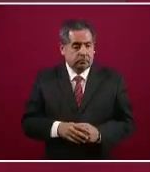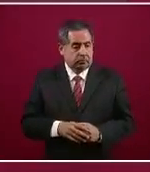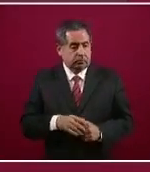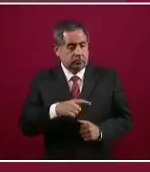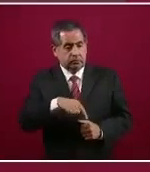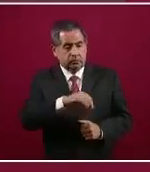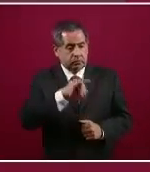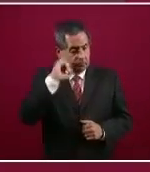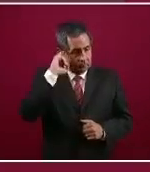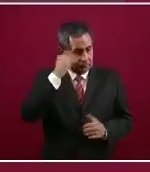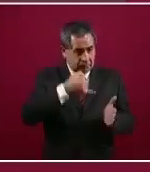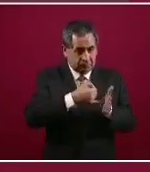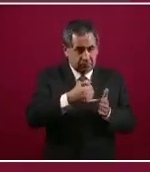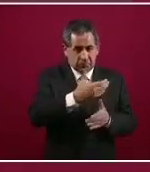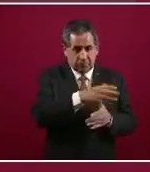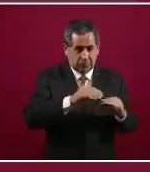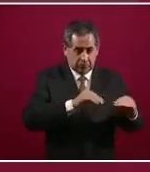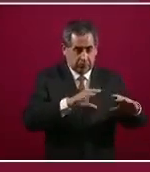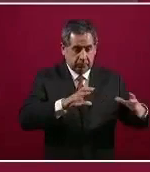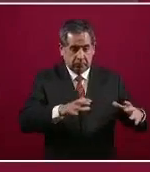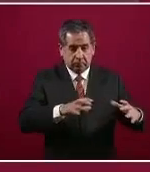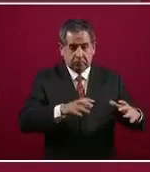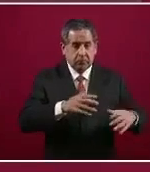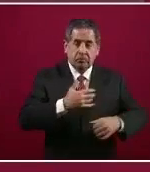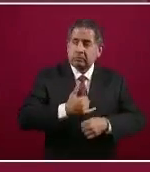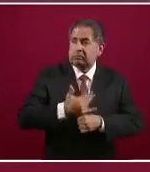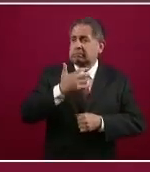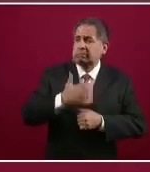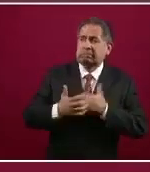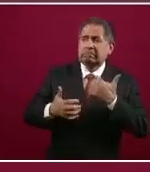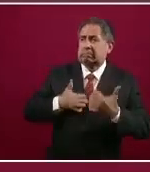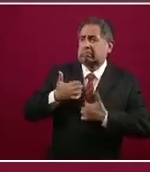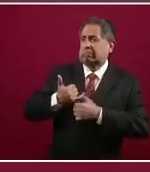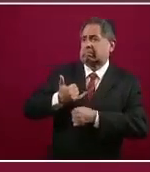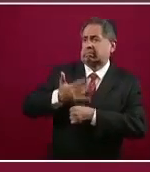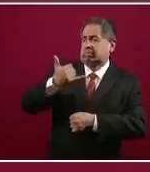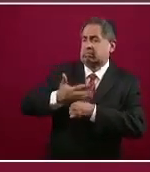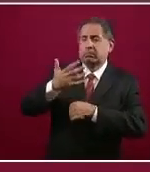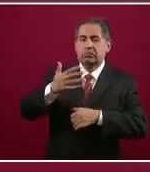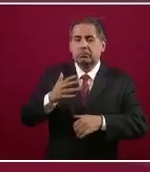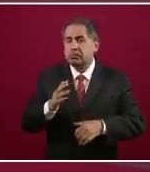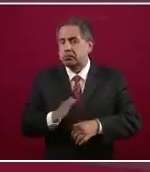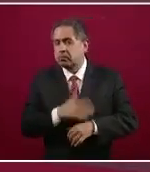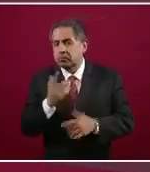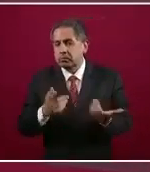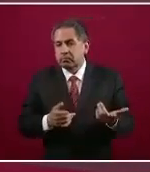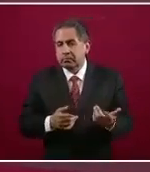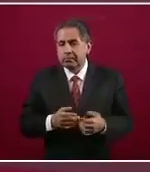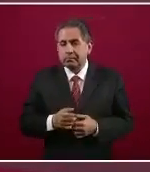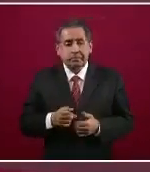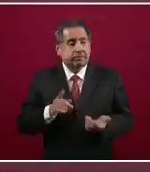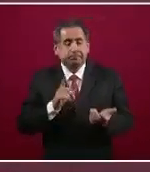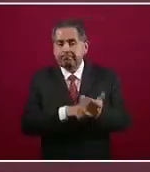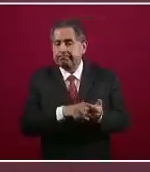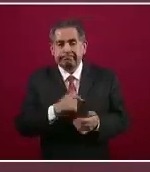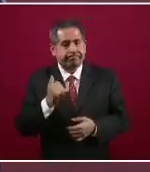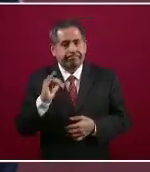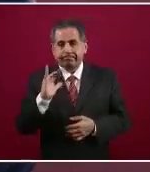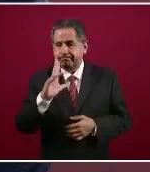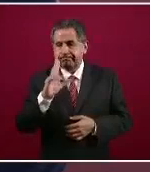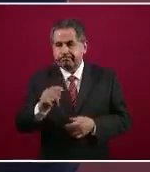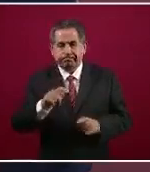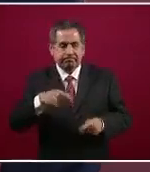campesino, de las movilizaciones, la inconformidad es porque ya no se van a